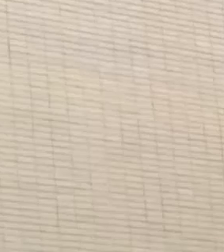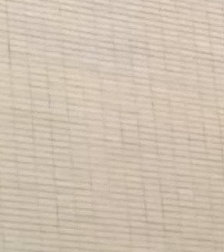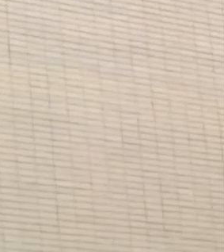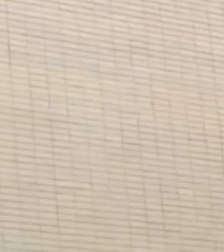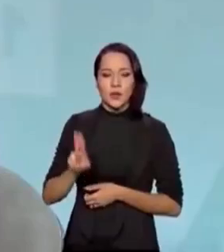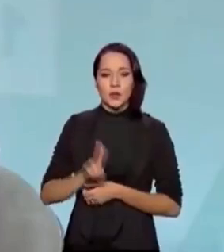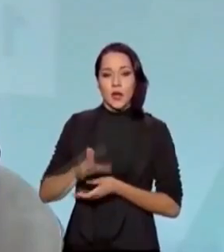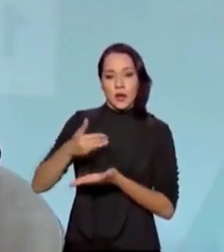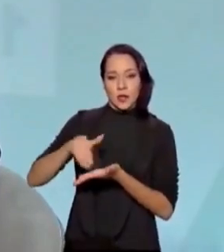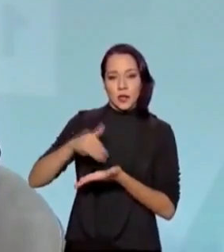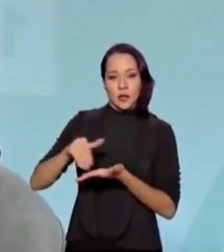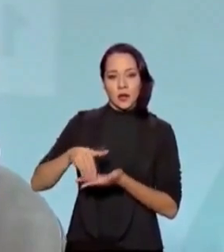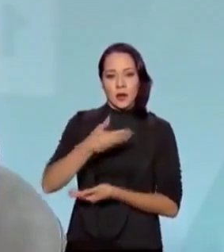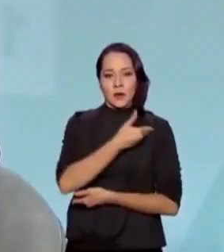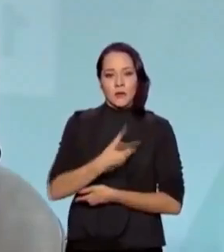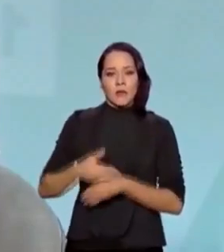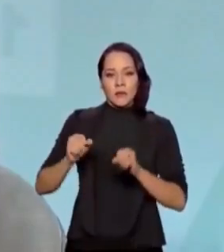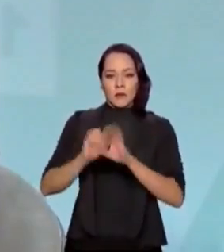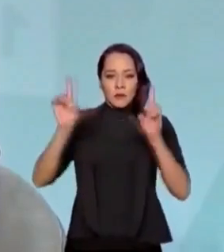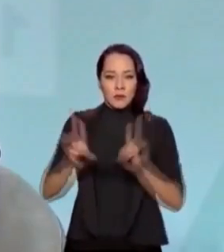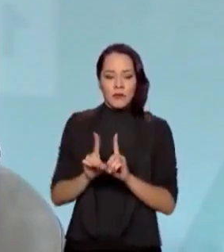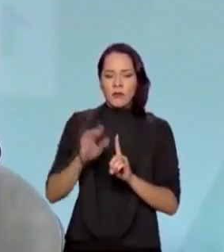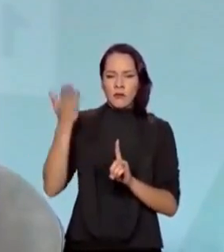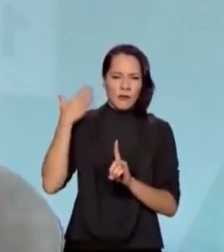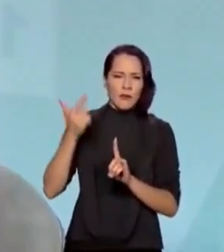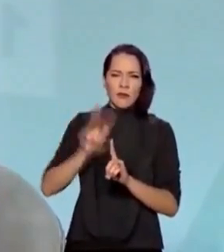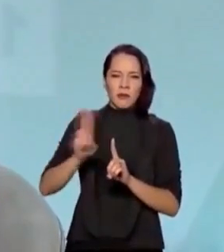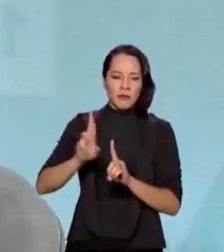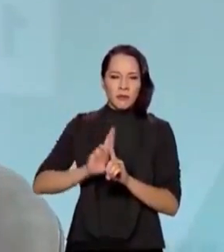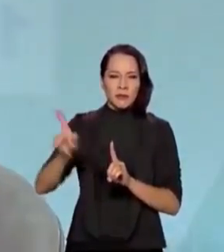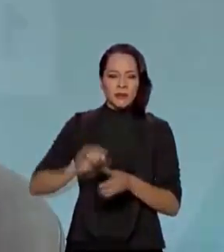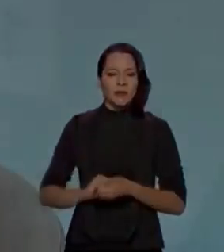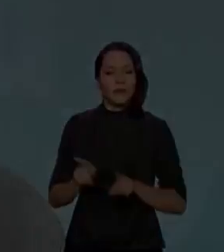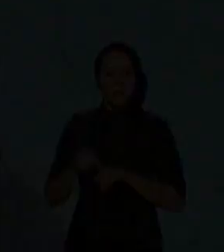aseguran que la nueva cabeza estatal no cumple con los requisitos de ley para asumir el cargo.